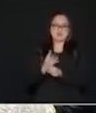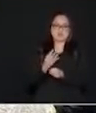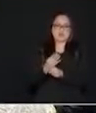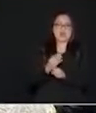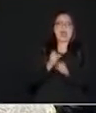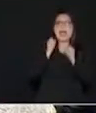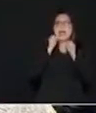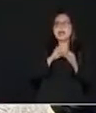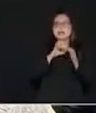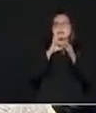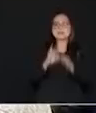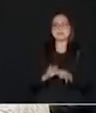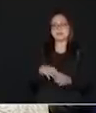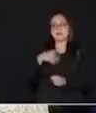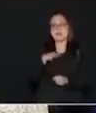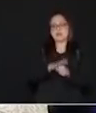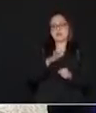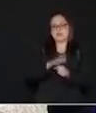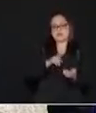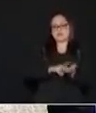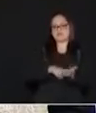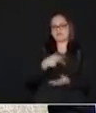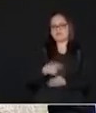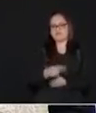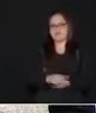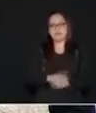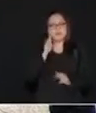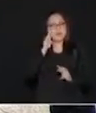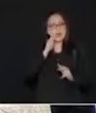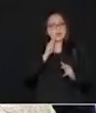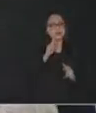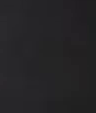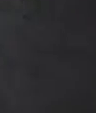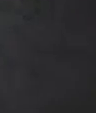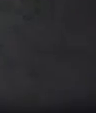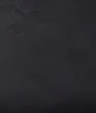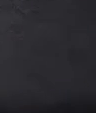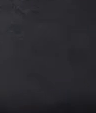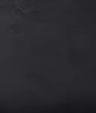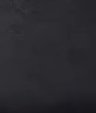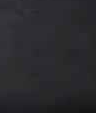y están apegados a los patentes. Vamos a escuchar nuevamente a Andrés Manuel López Obrador.